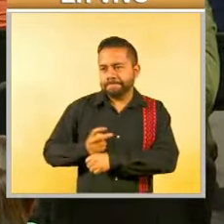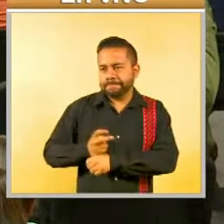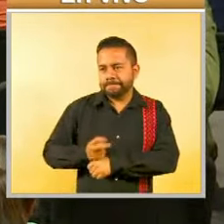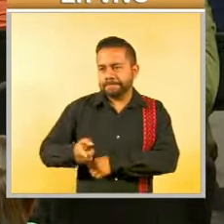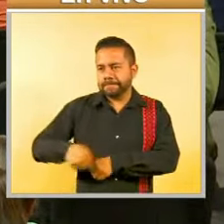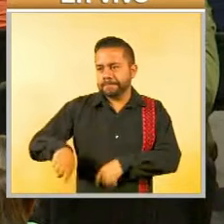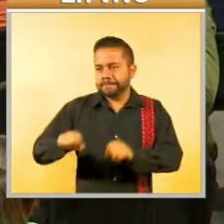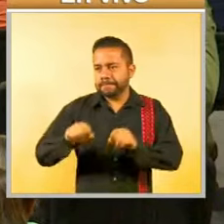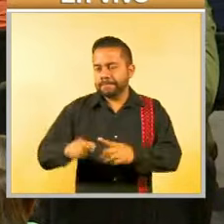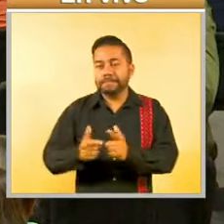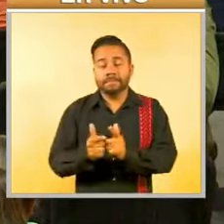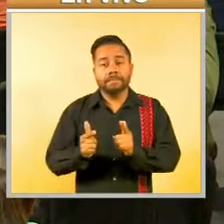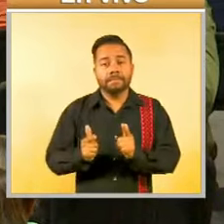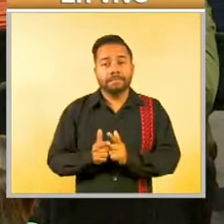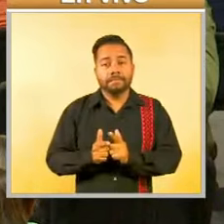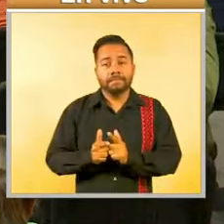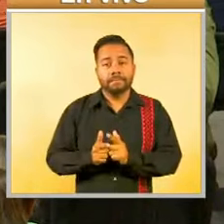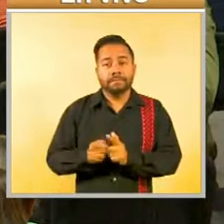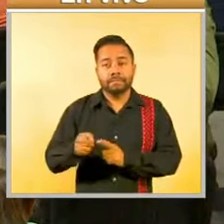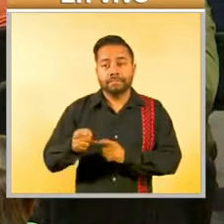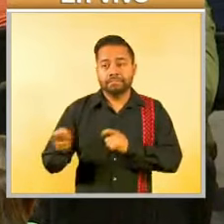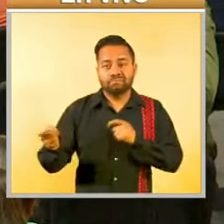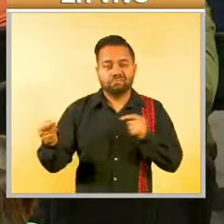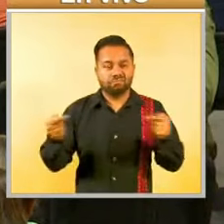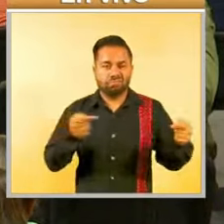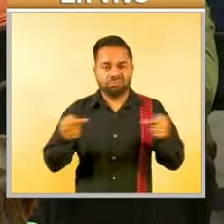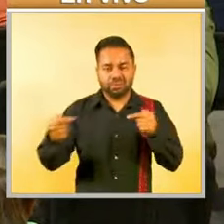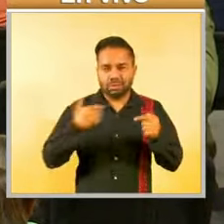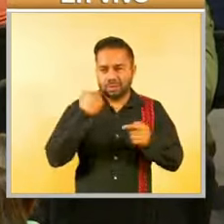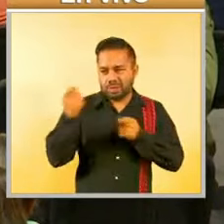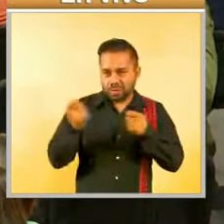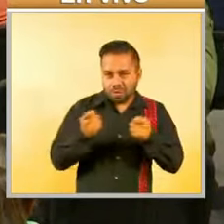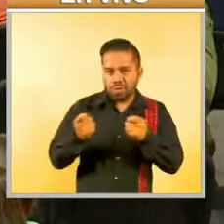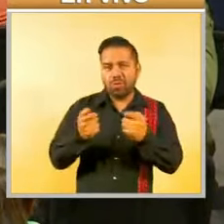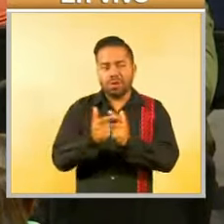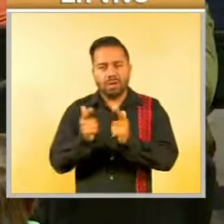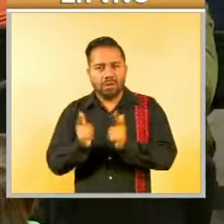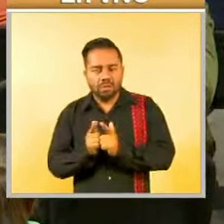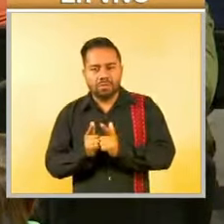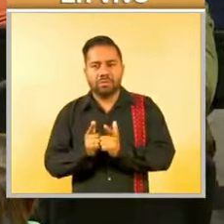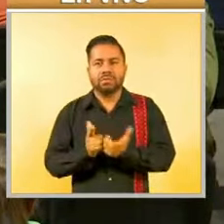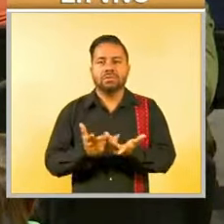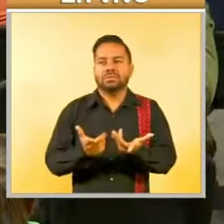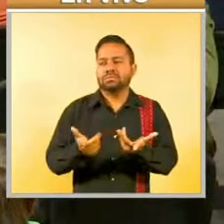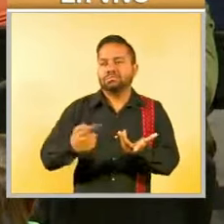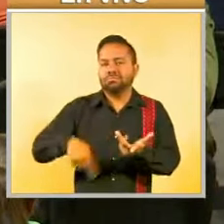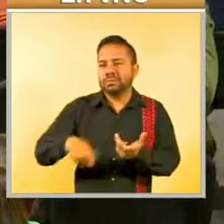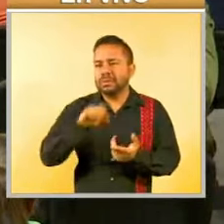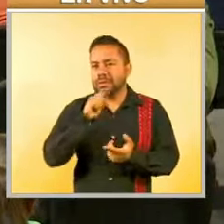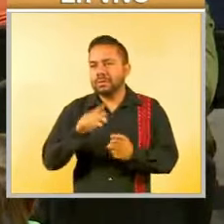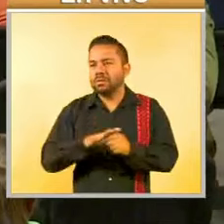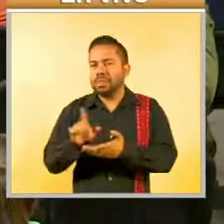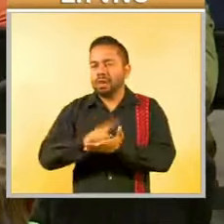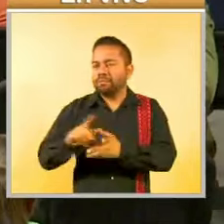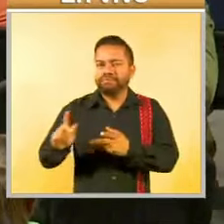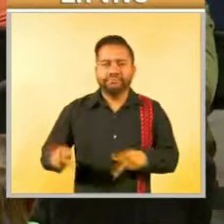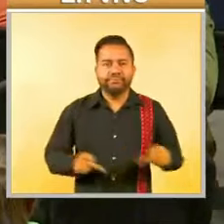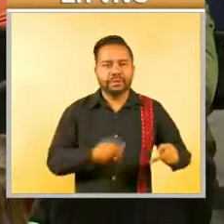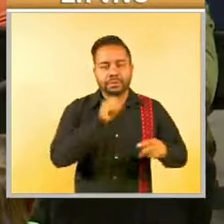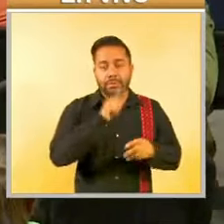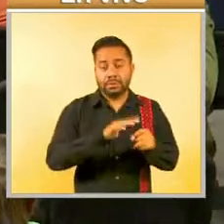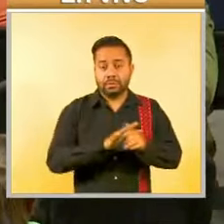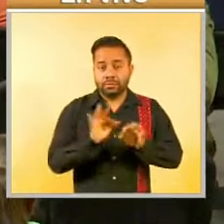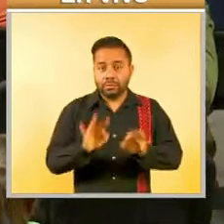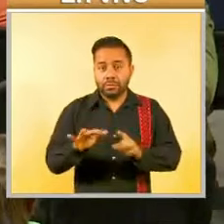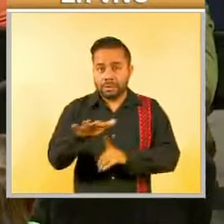son de los mismos grupos relacionados que están peleando controlar mobilidades delictivas controlar lo que son tráficos de drogas